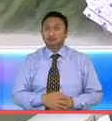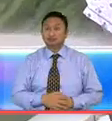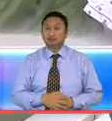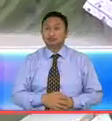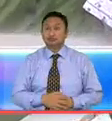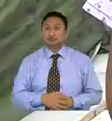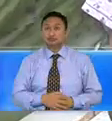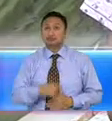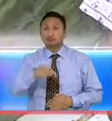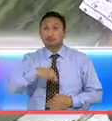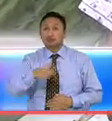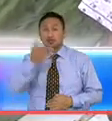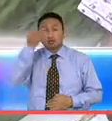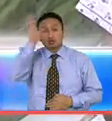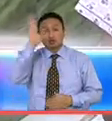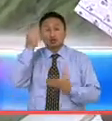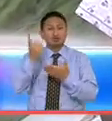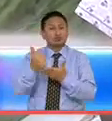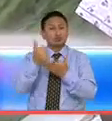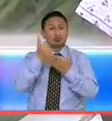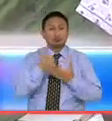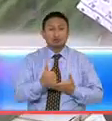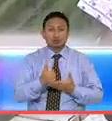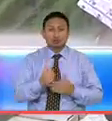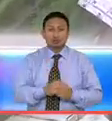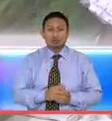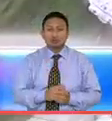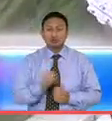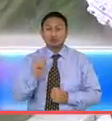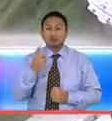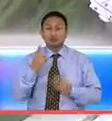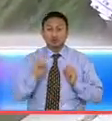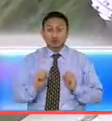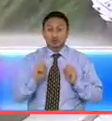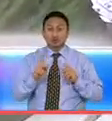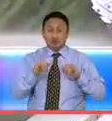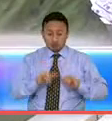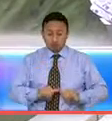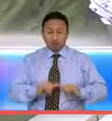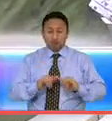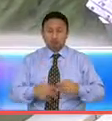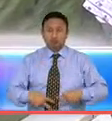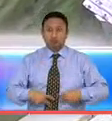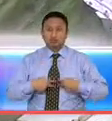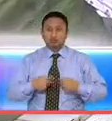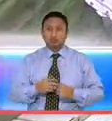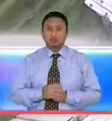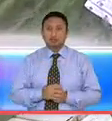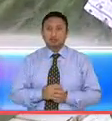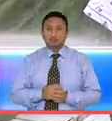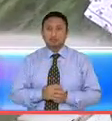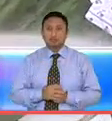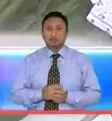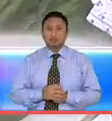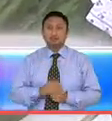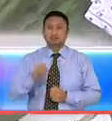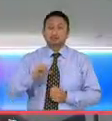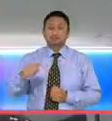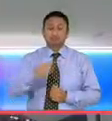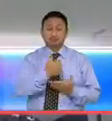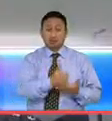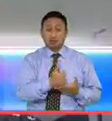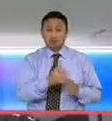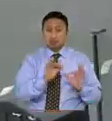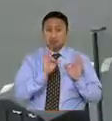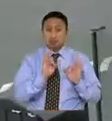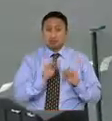sí digo que Dios me dio una segunda oportunidad para seguir adelante y para que la atención muy buena.